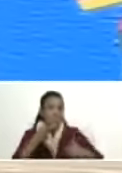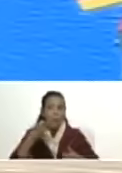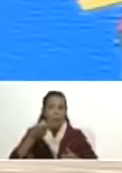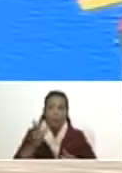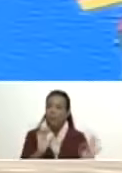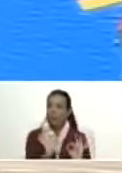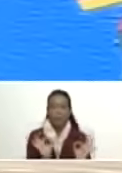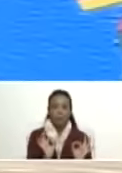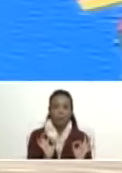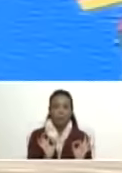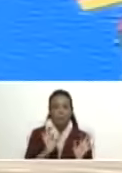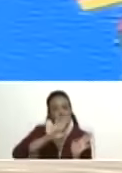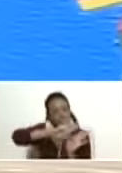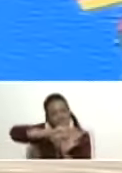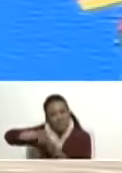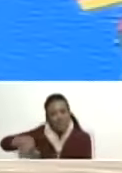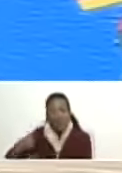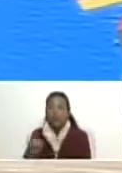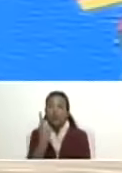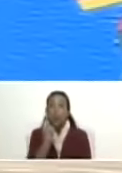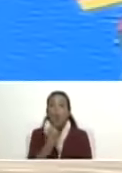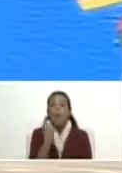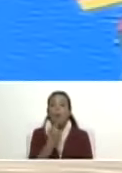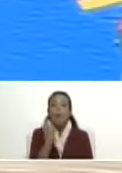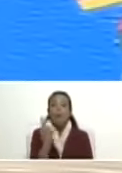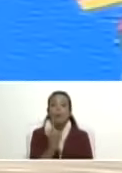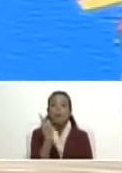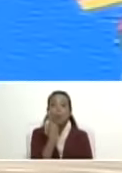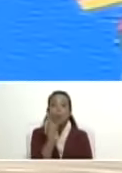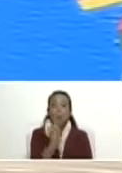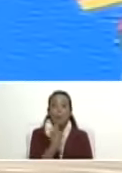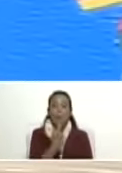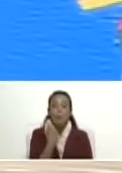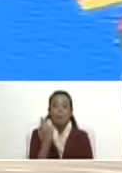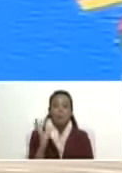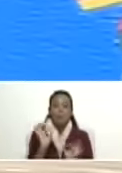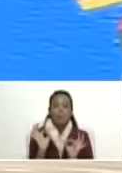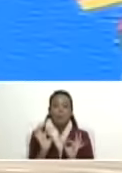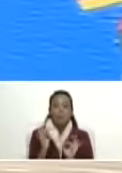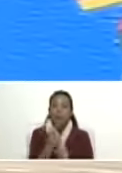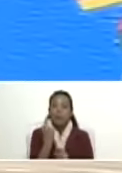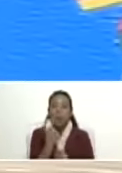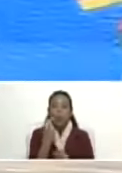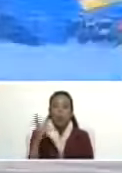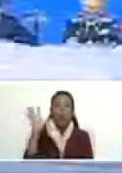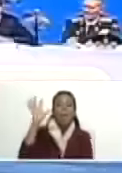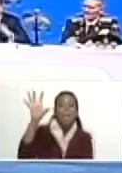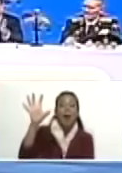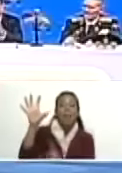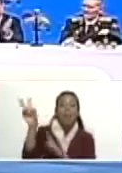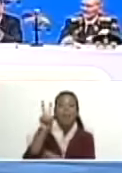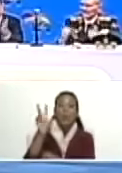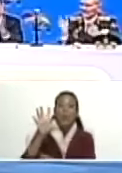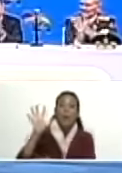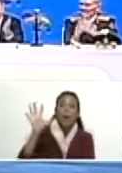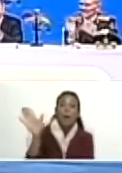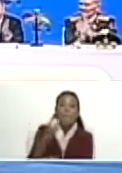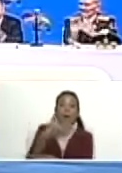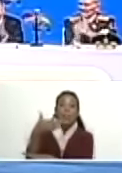No. Aquí hay un solo color. Un solo color y es la patria. Aquí hay una sola